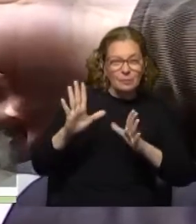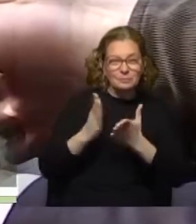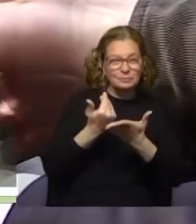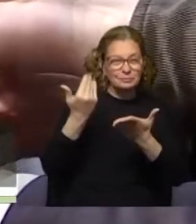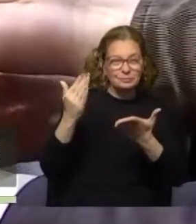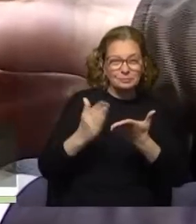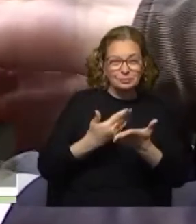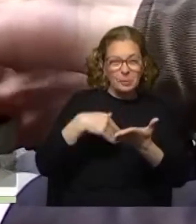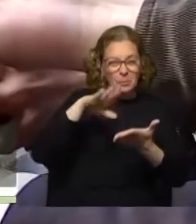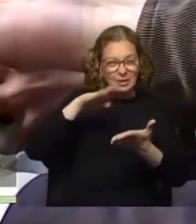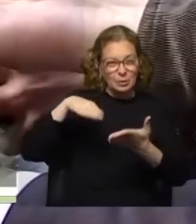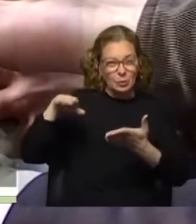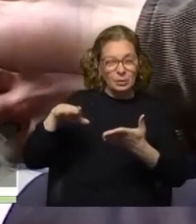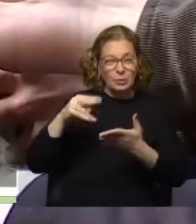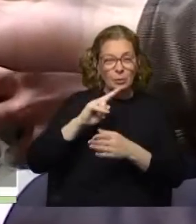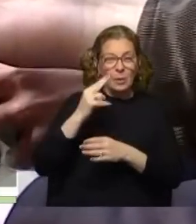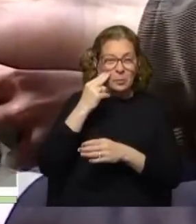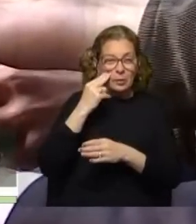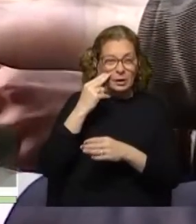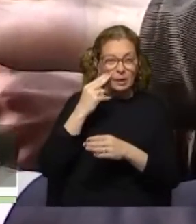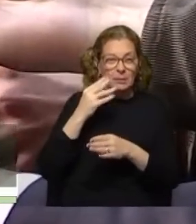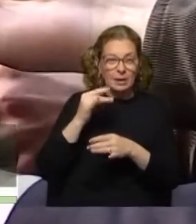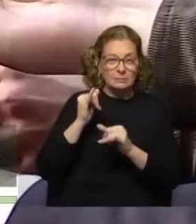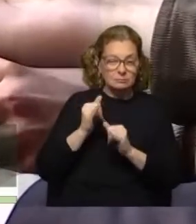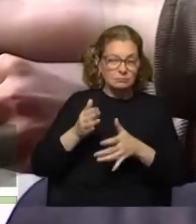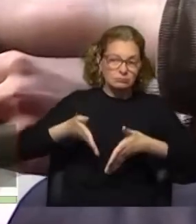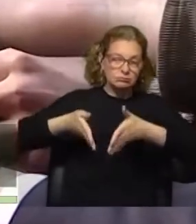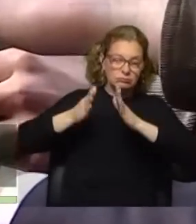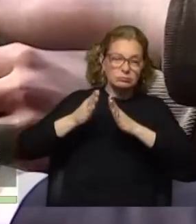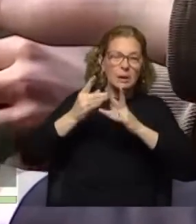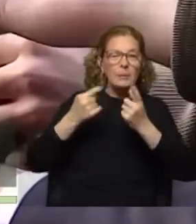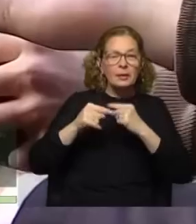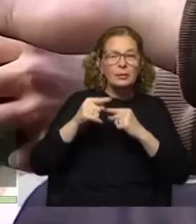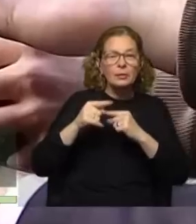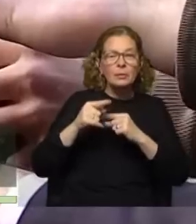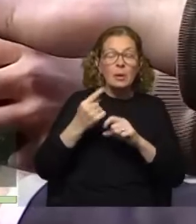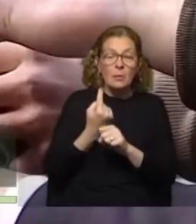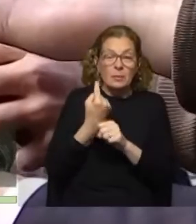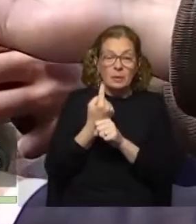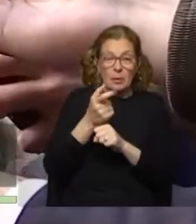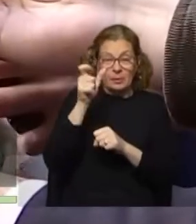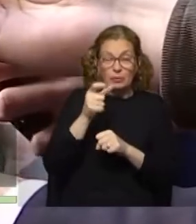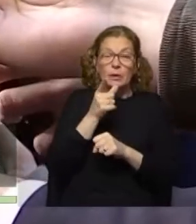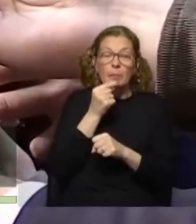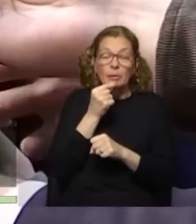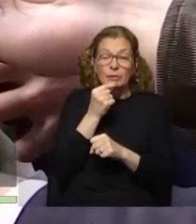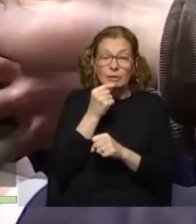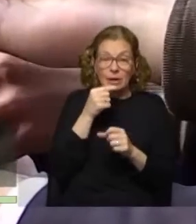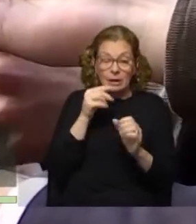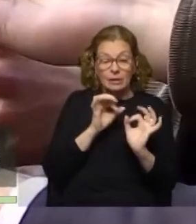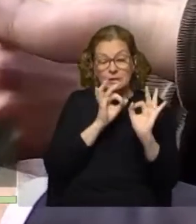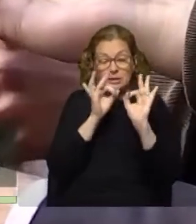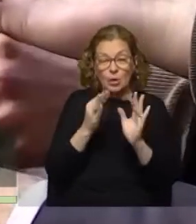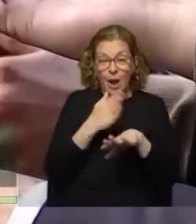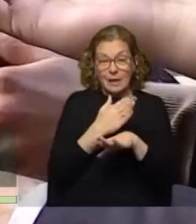revoque no hay daño de colapso estructural en Sí pero bueno este en las primeras instancias el personal policial actuante que arribó